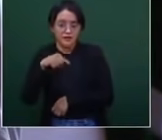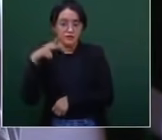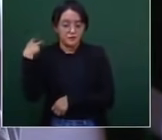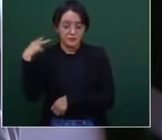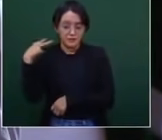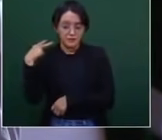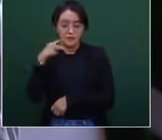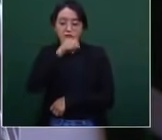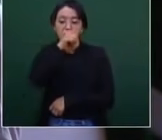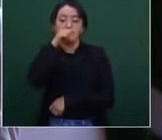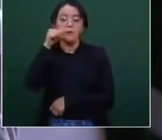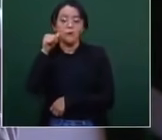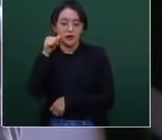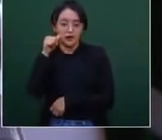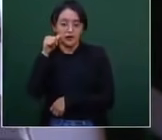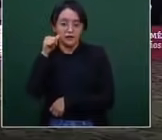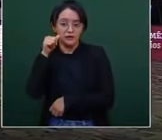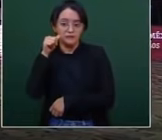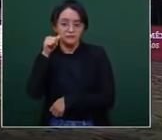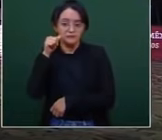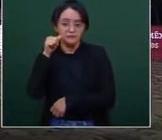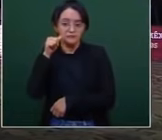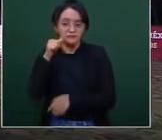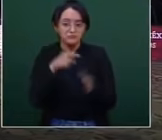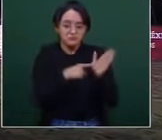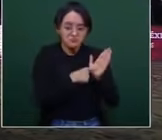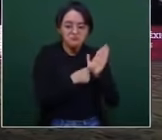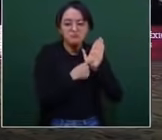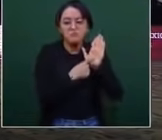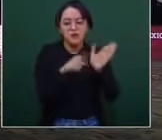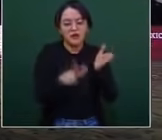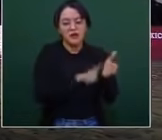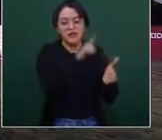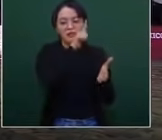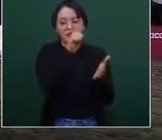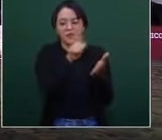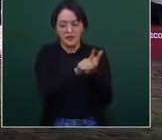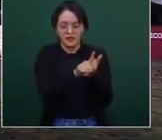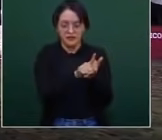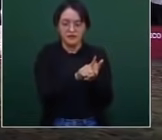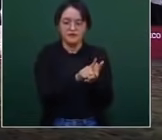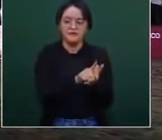dio a conocer las históricas leyes de reforma.